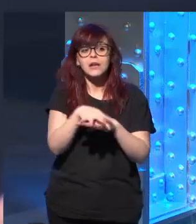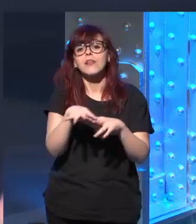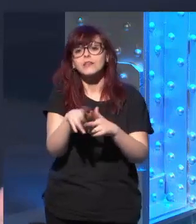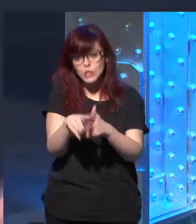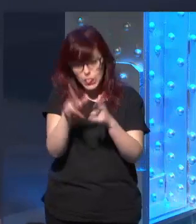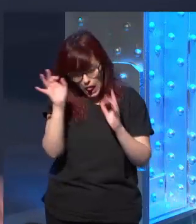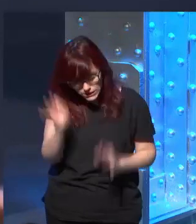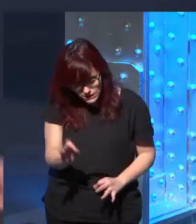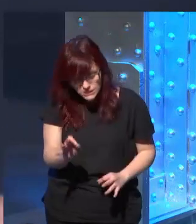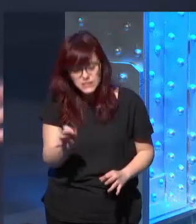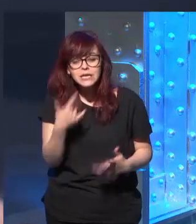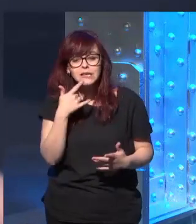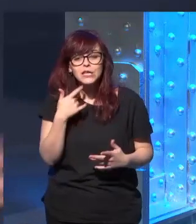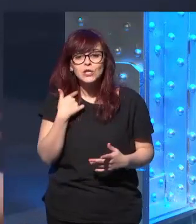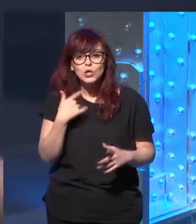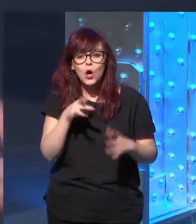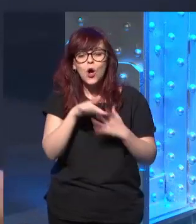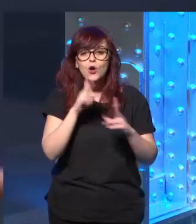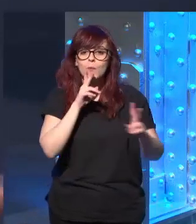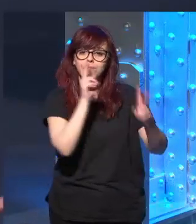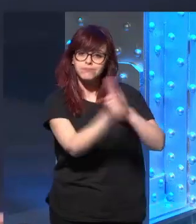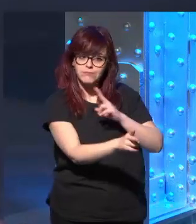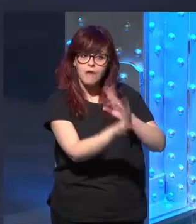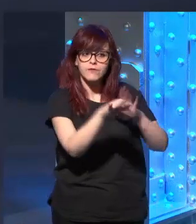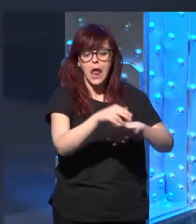sociales. Y entonces, como que yo te rebatí y